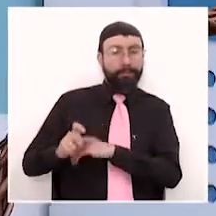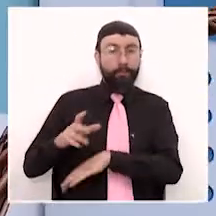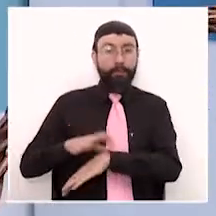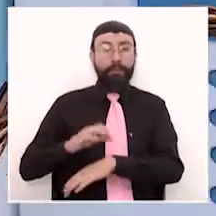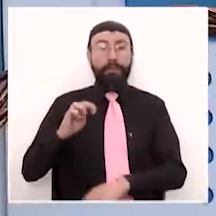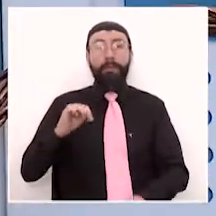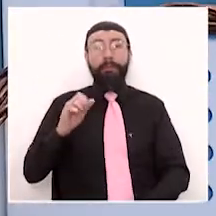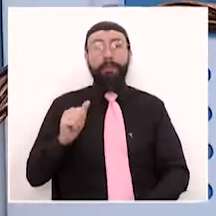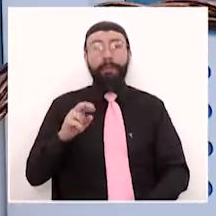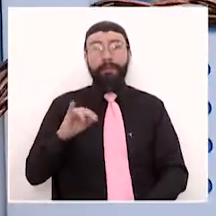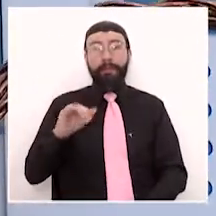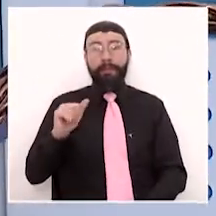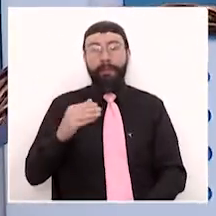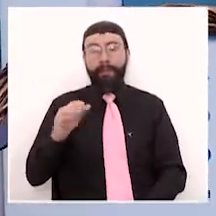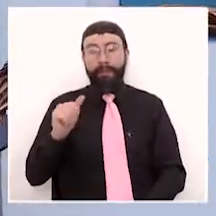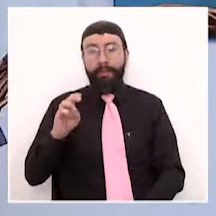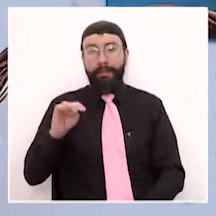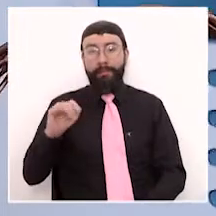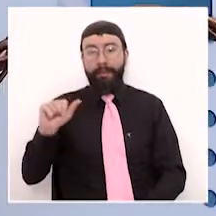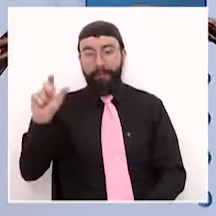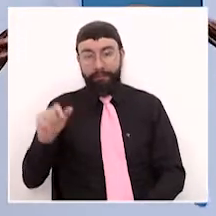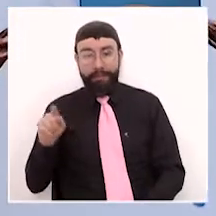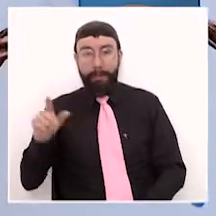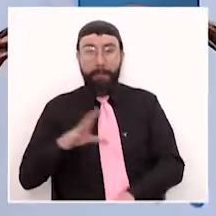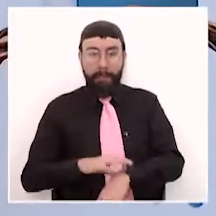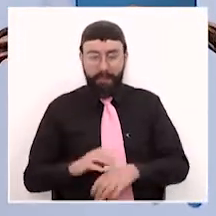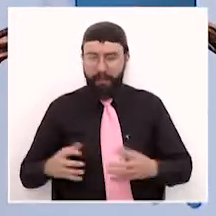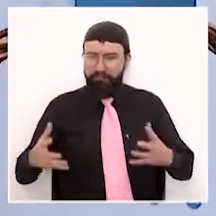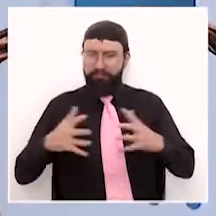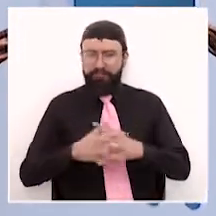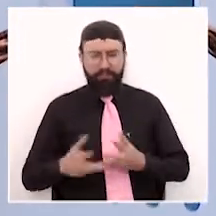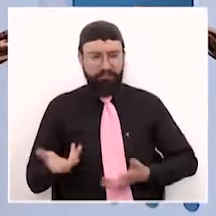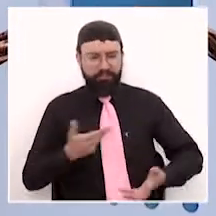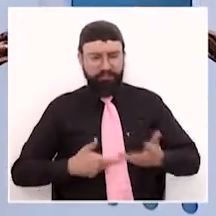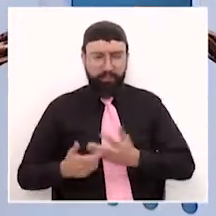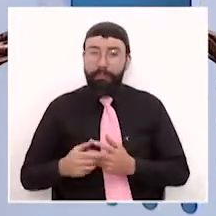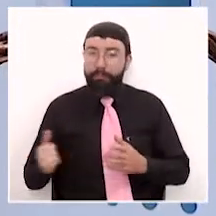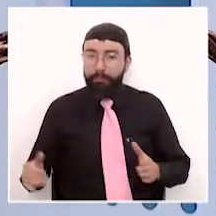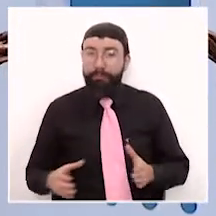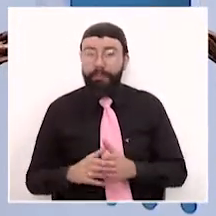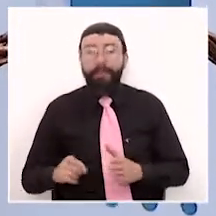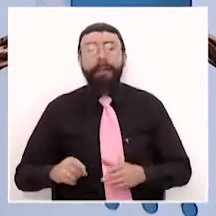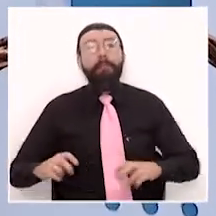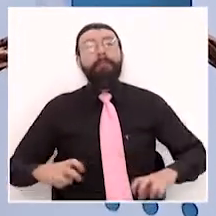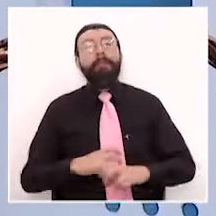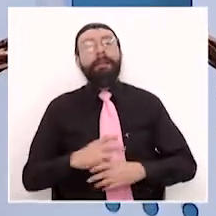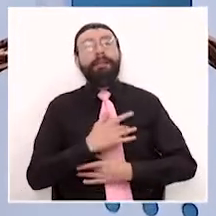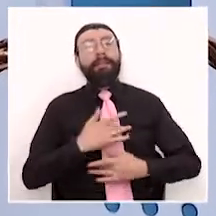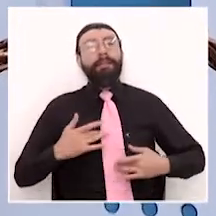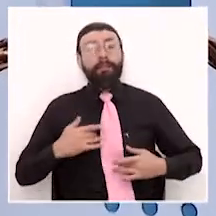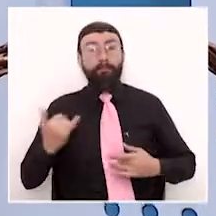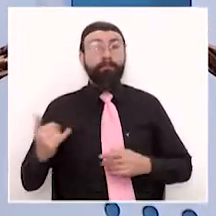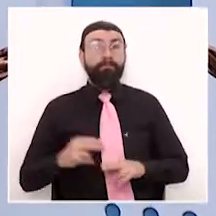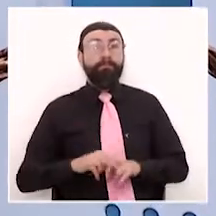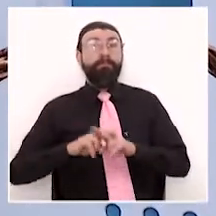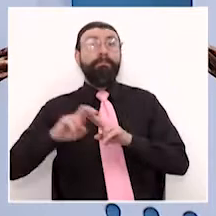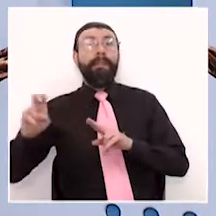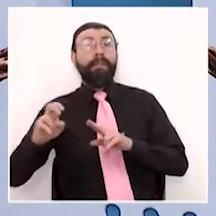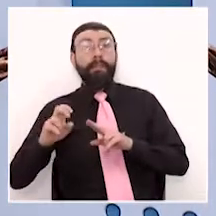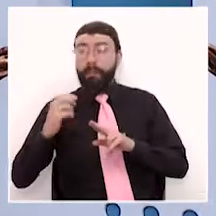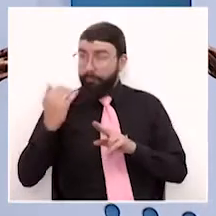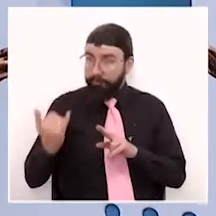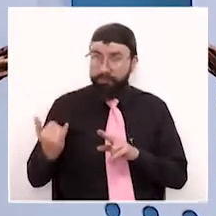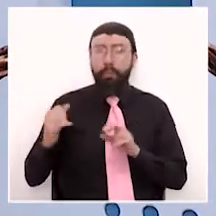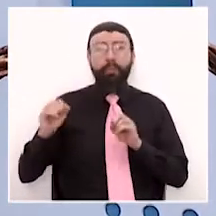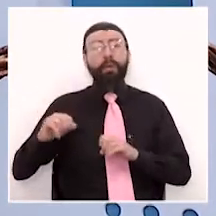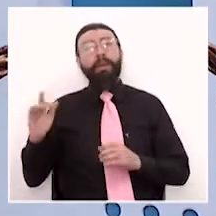Camila Ramírez. Ella es médica funcional, quien hace parte del equipo del Parque de la Salud del Dr. Rojas en Manizales, donde ustedes pueden